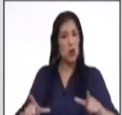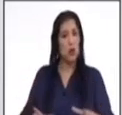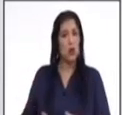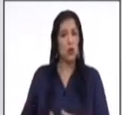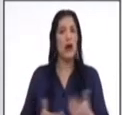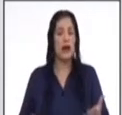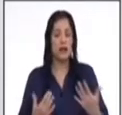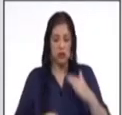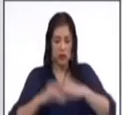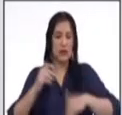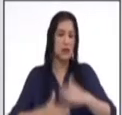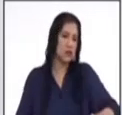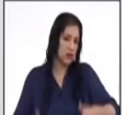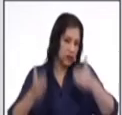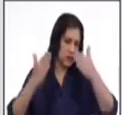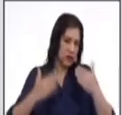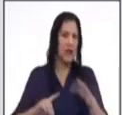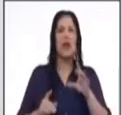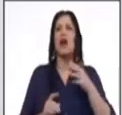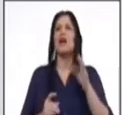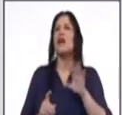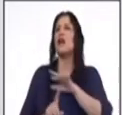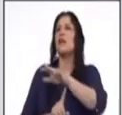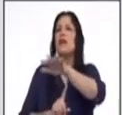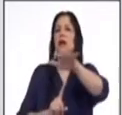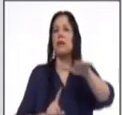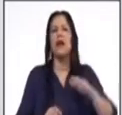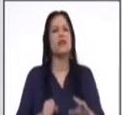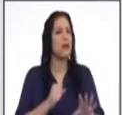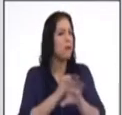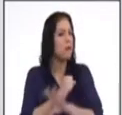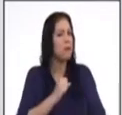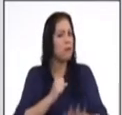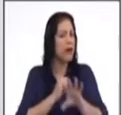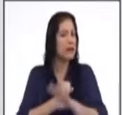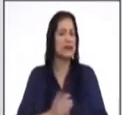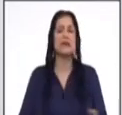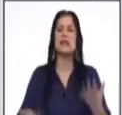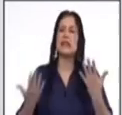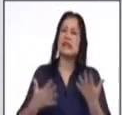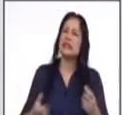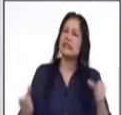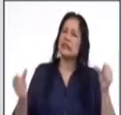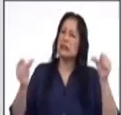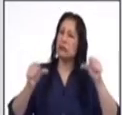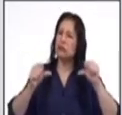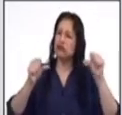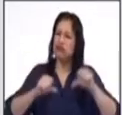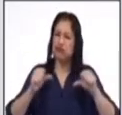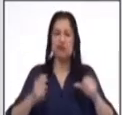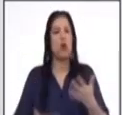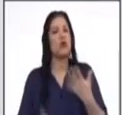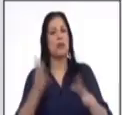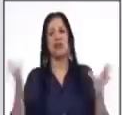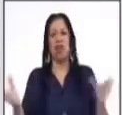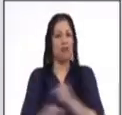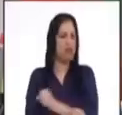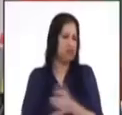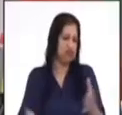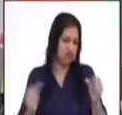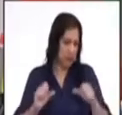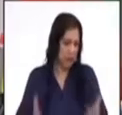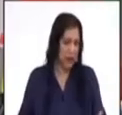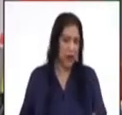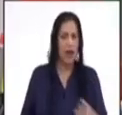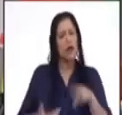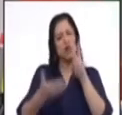las infraestructuras medioambientales básicas se encuentran dañadas o han sido destruidas.